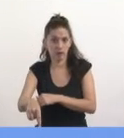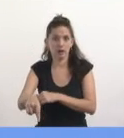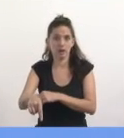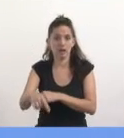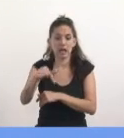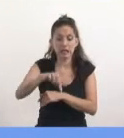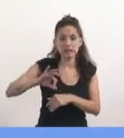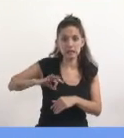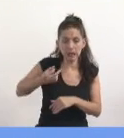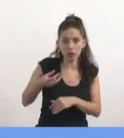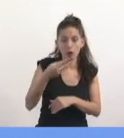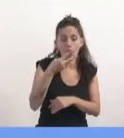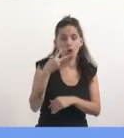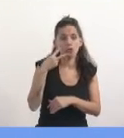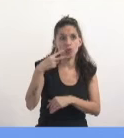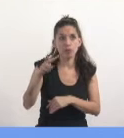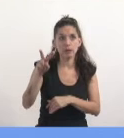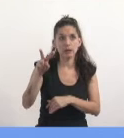El de este año,